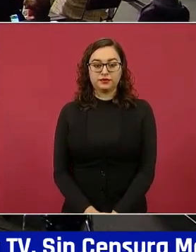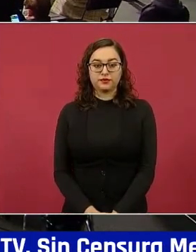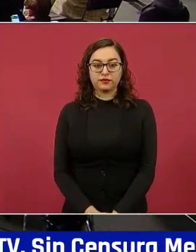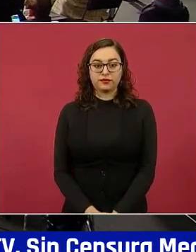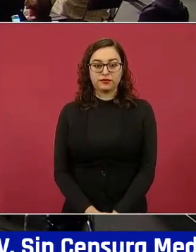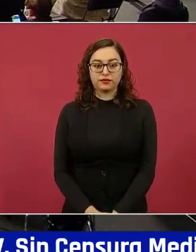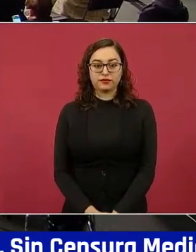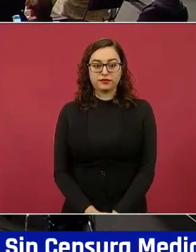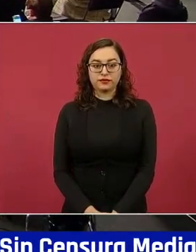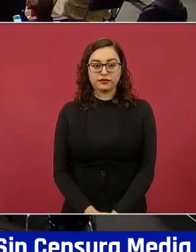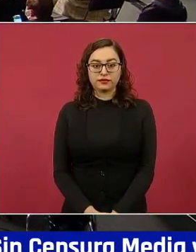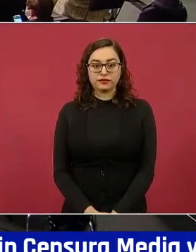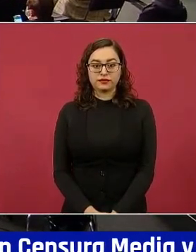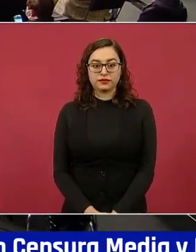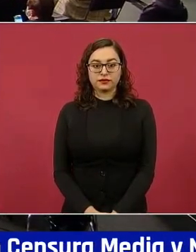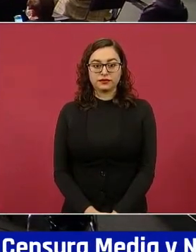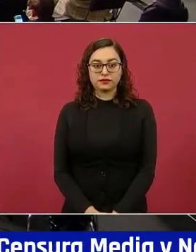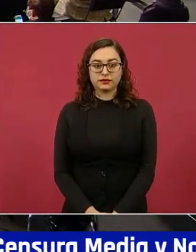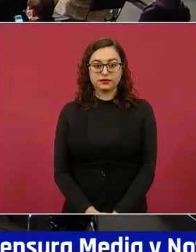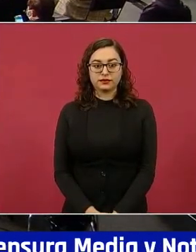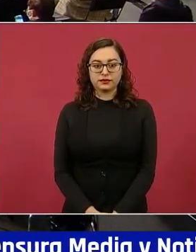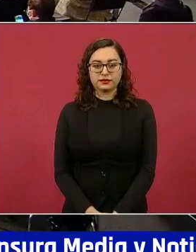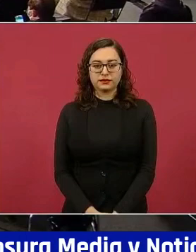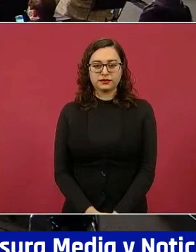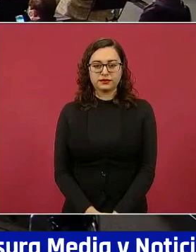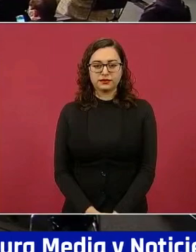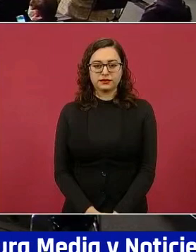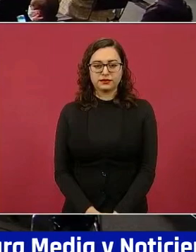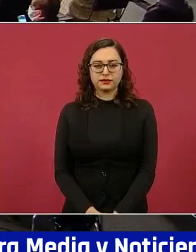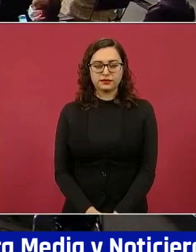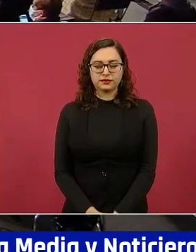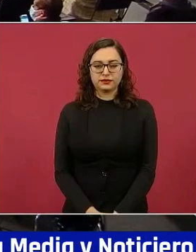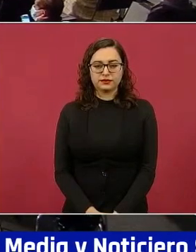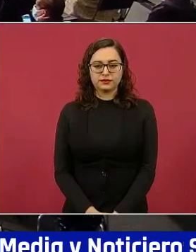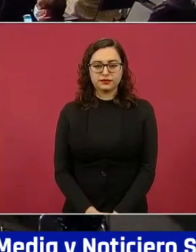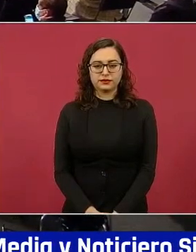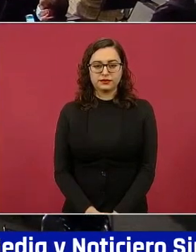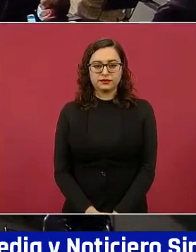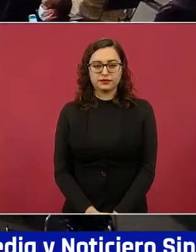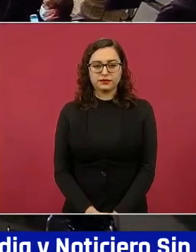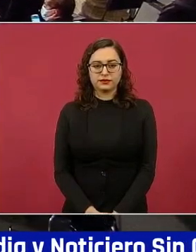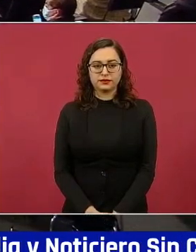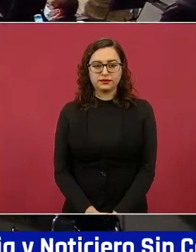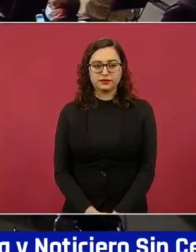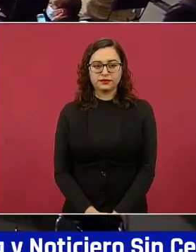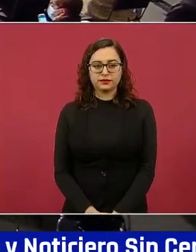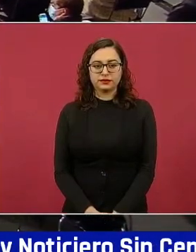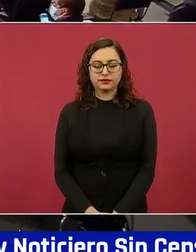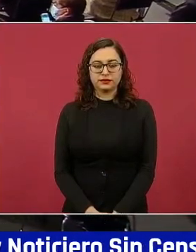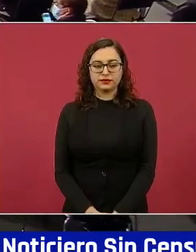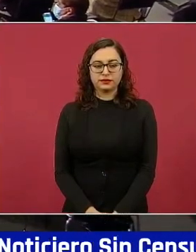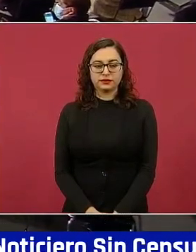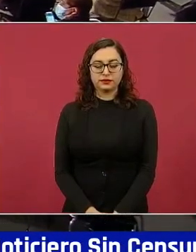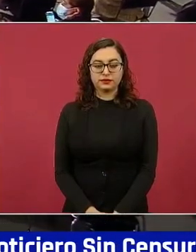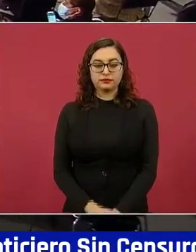Párate. ¿O Iván? ¿Dónde es Iván?